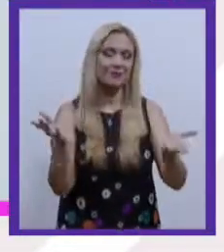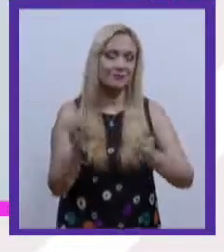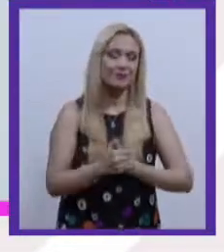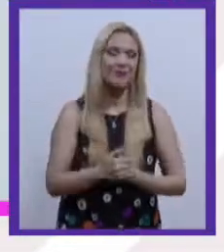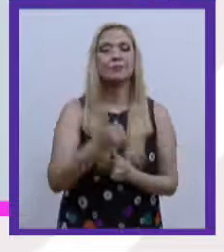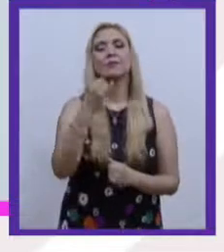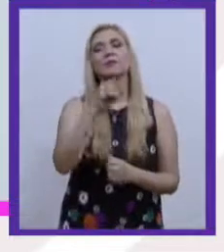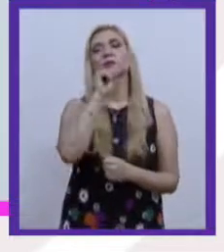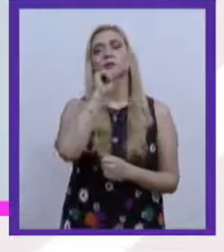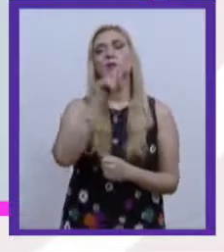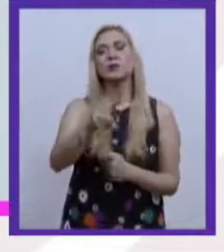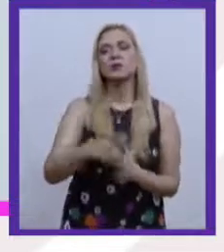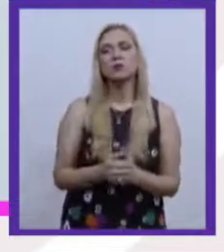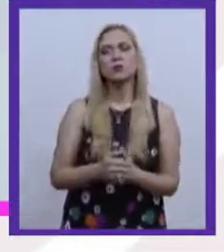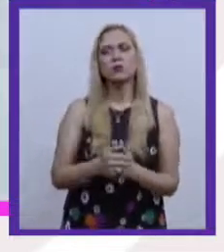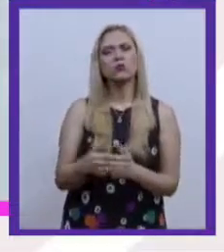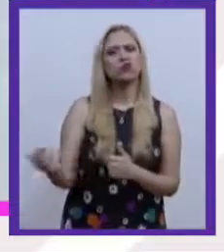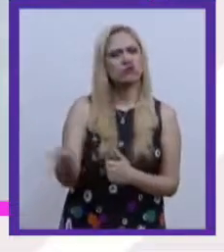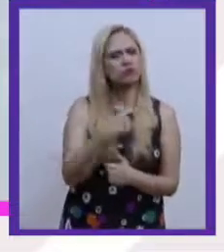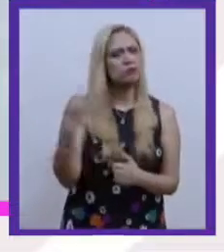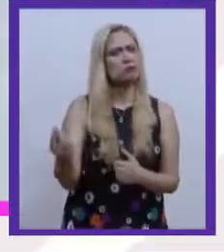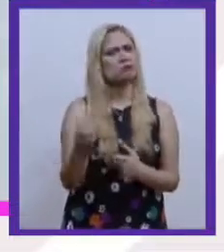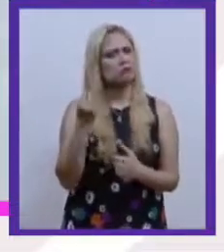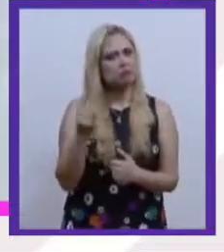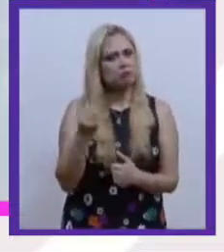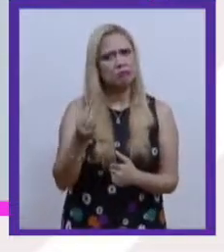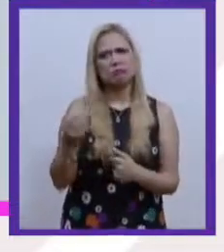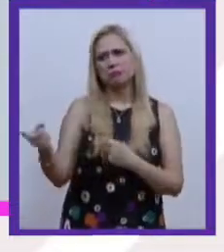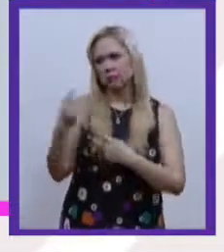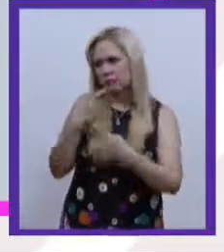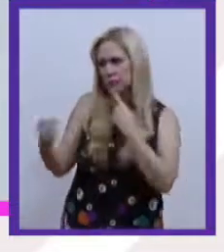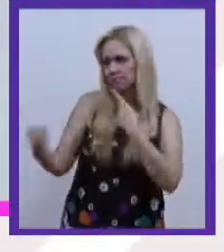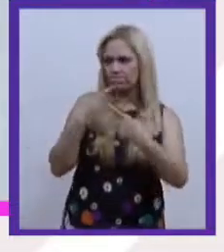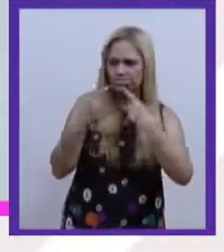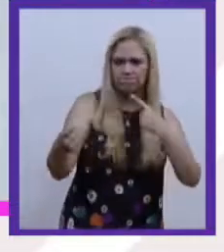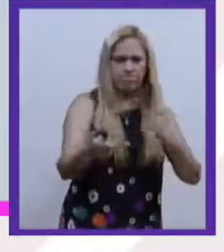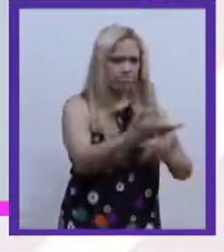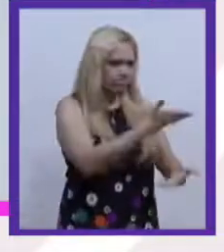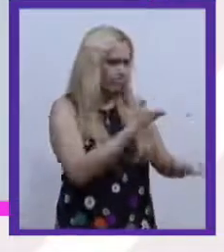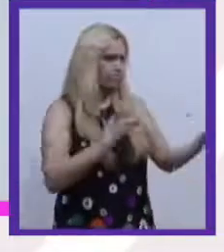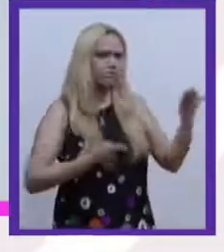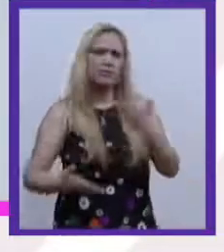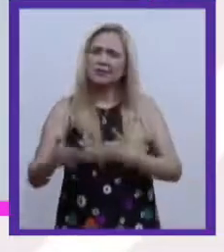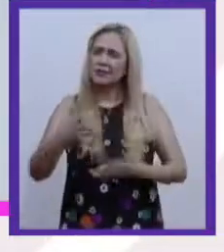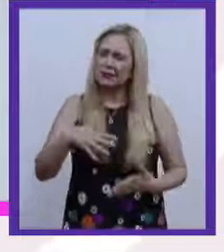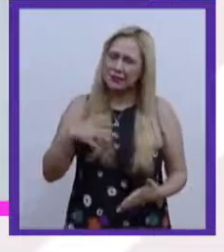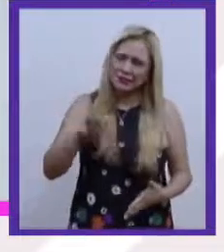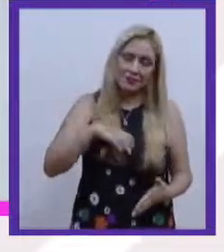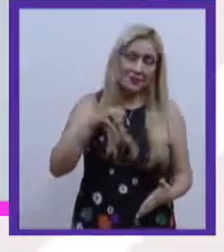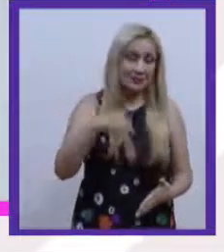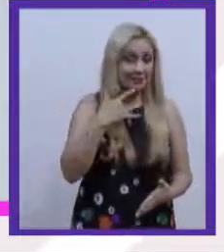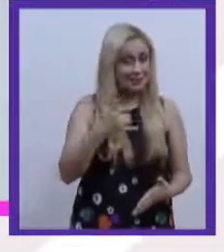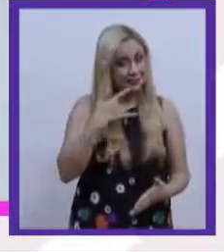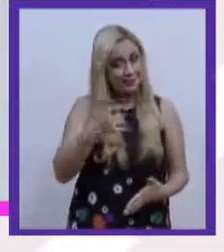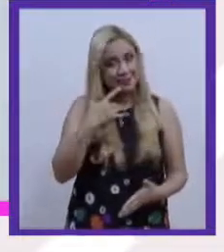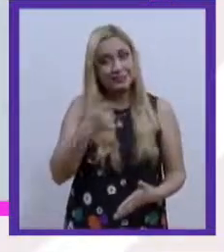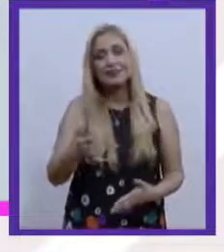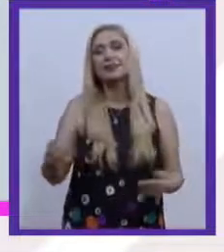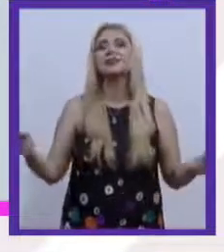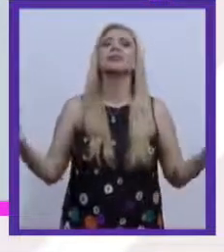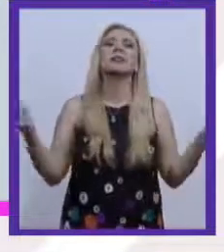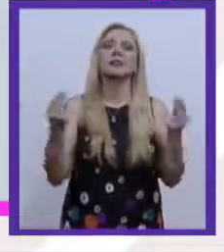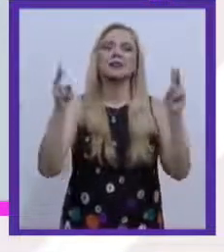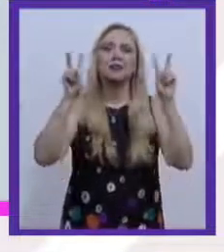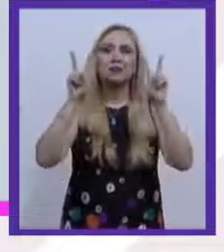además, y hemos trabajado mucho con nosotras, ¿no? Le estamos de veras echando muchas ganas y